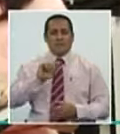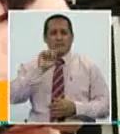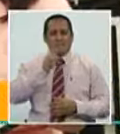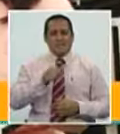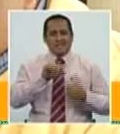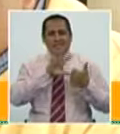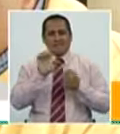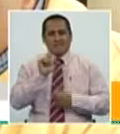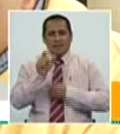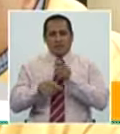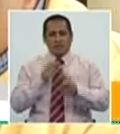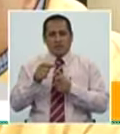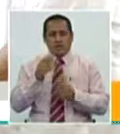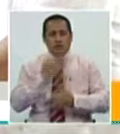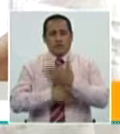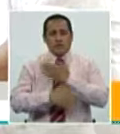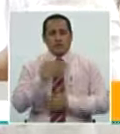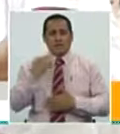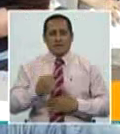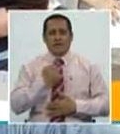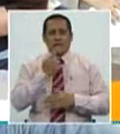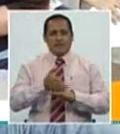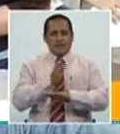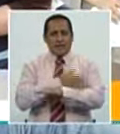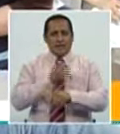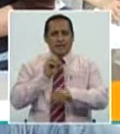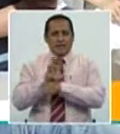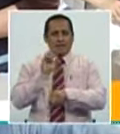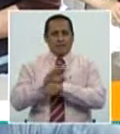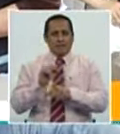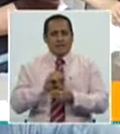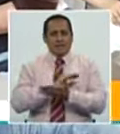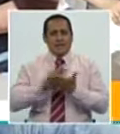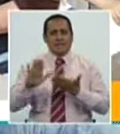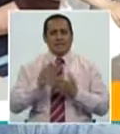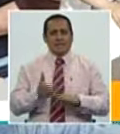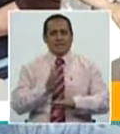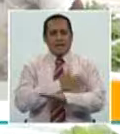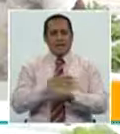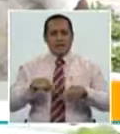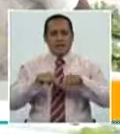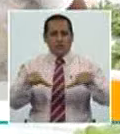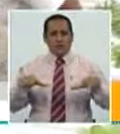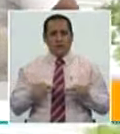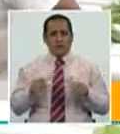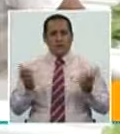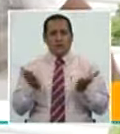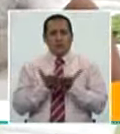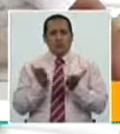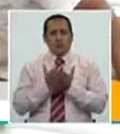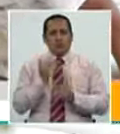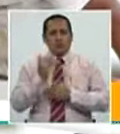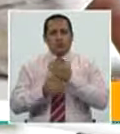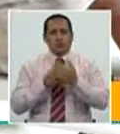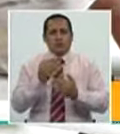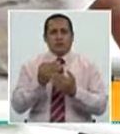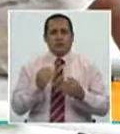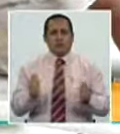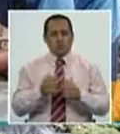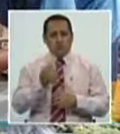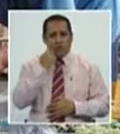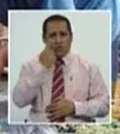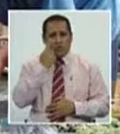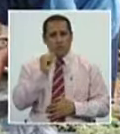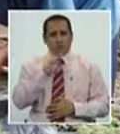Más de 1.600 personas con discapacidad han sido capacitadas de forma gratuita en el Centro de Educación Técnico